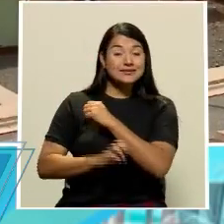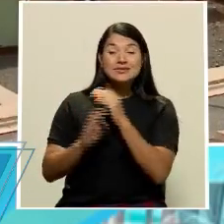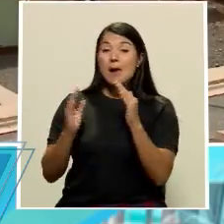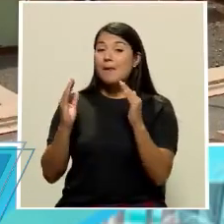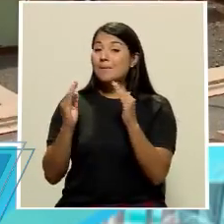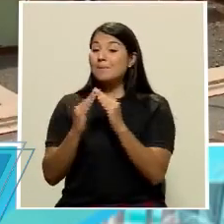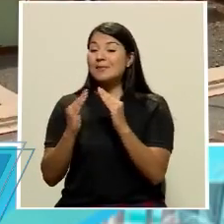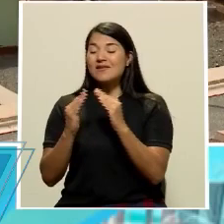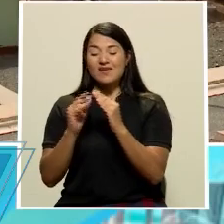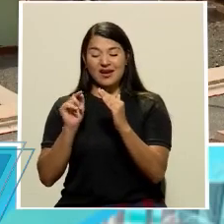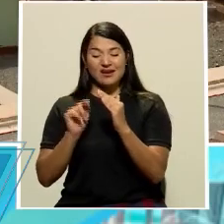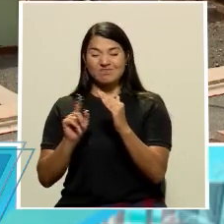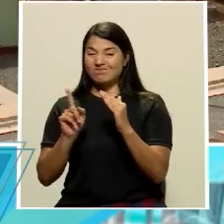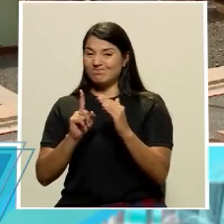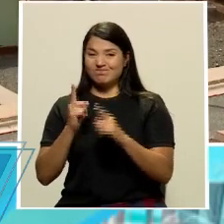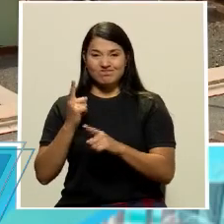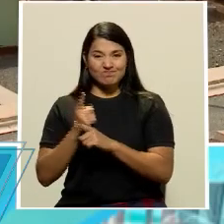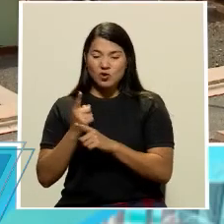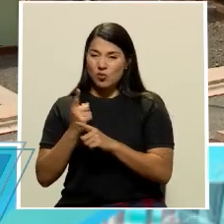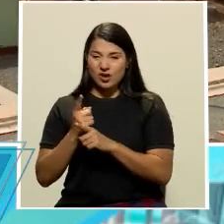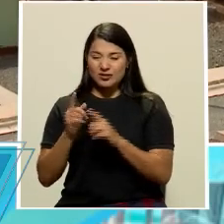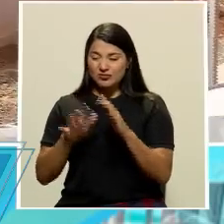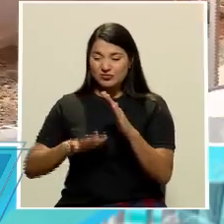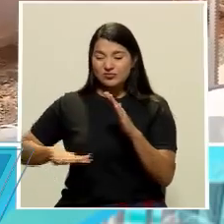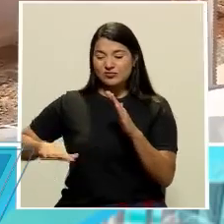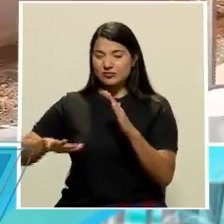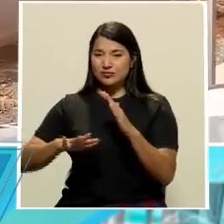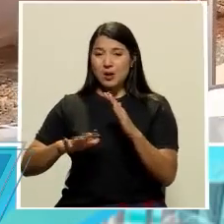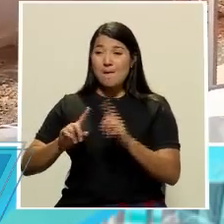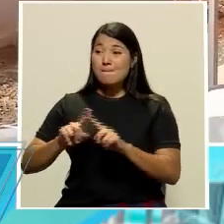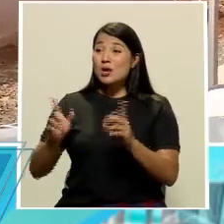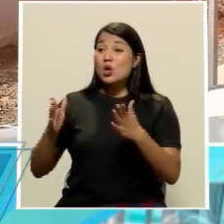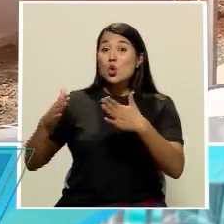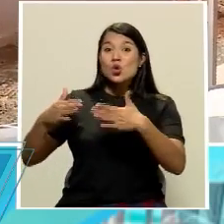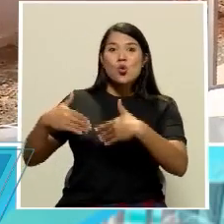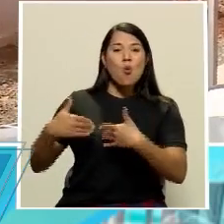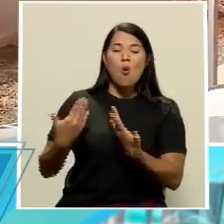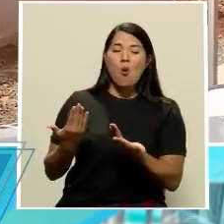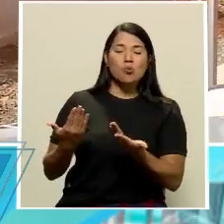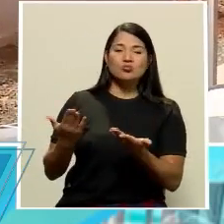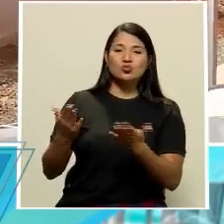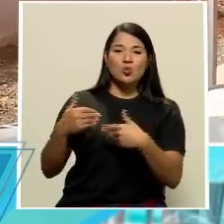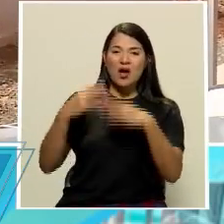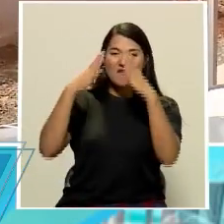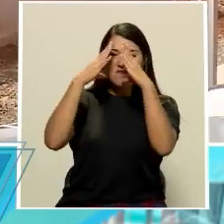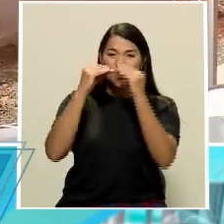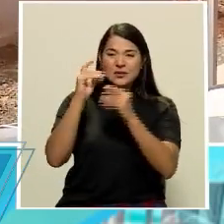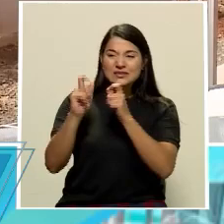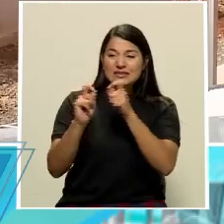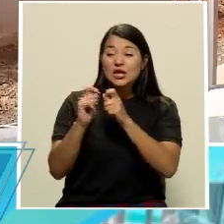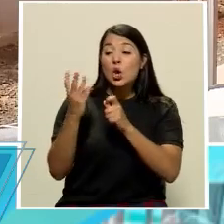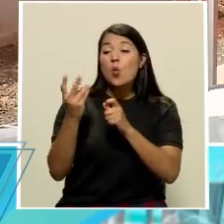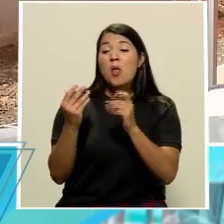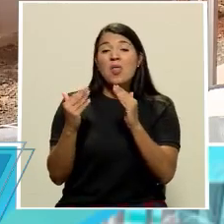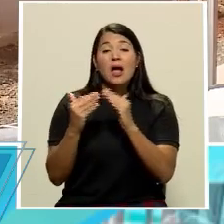no ha habido forma de tener un cálculo preciso y adecuado. El último censo sobre asentamientos en